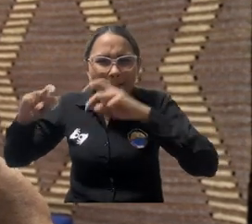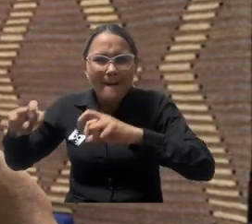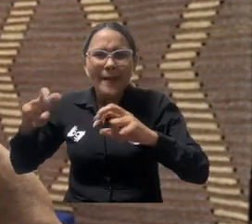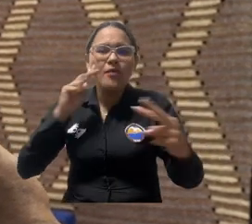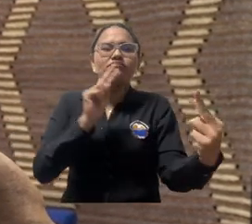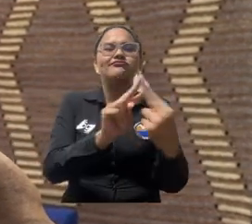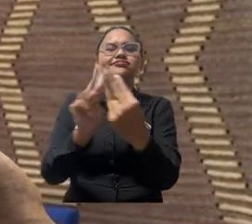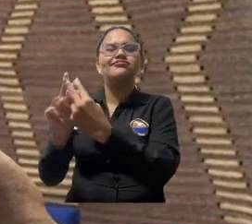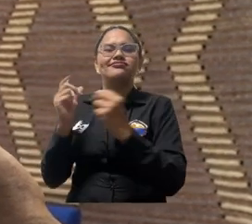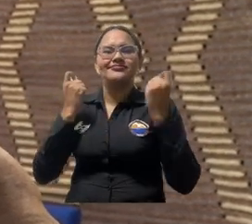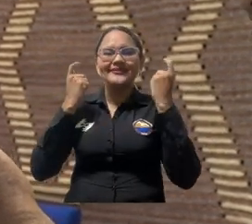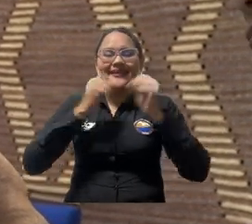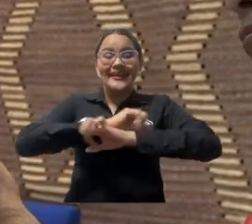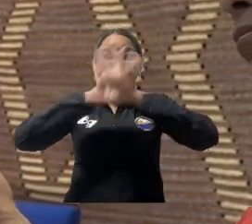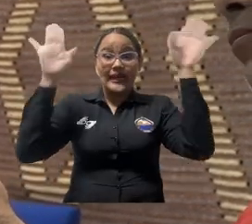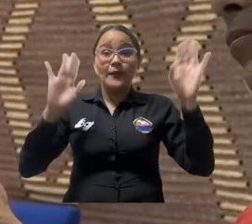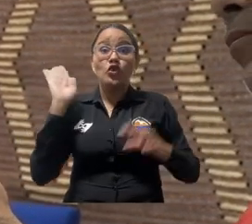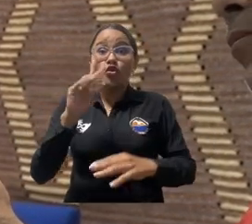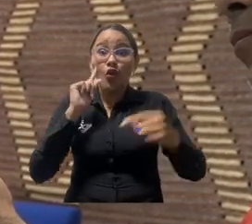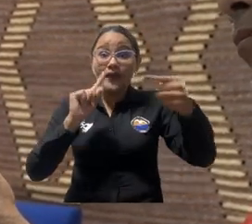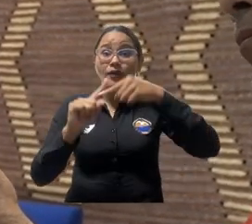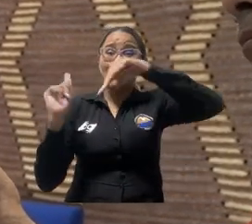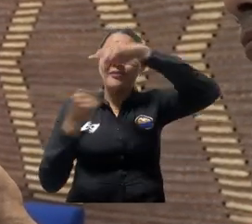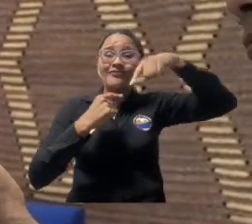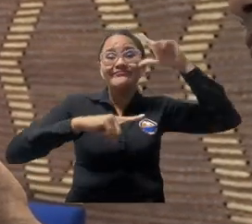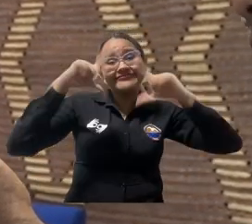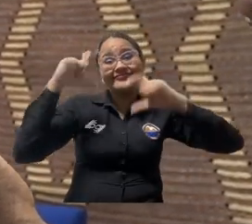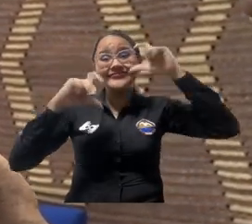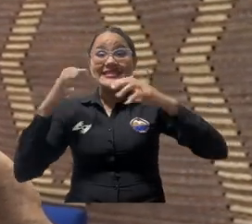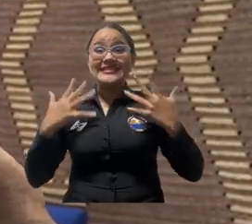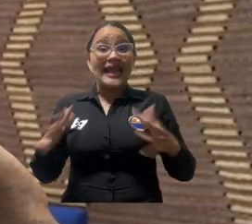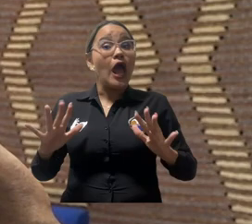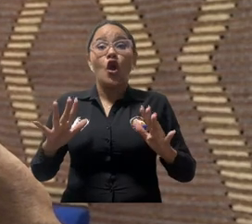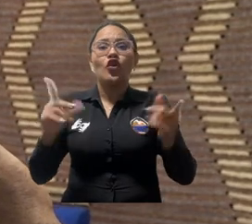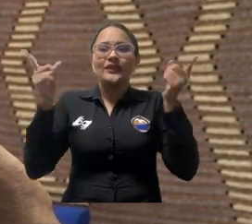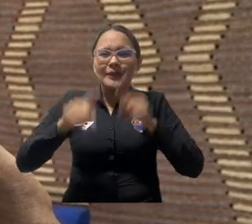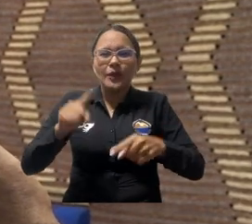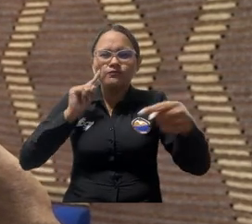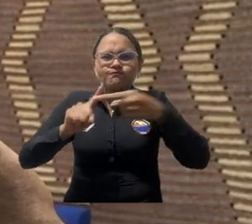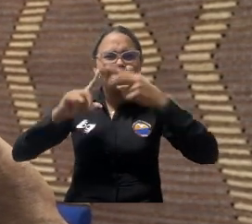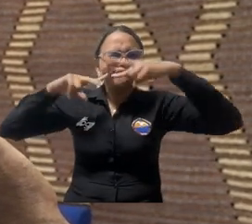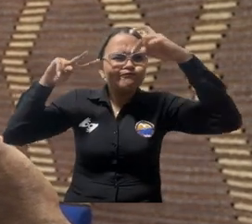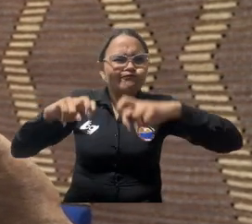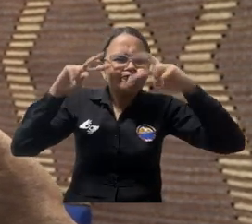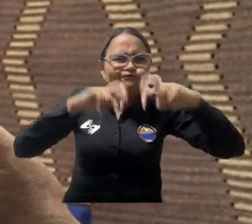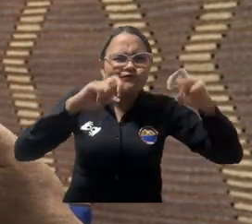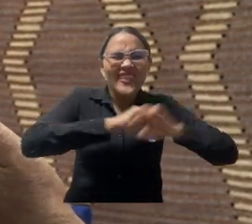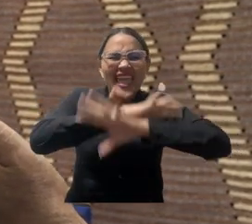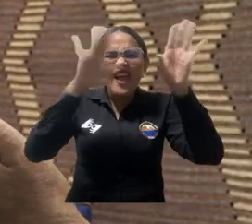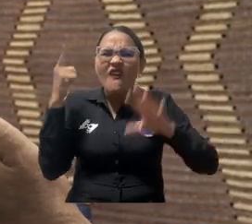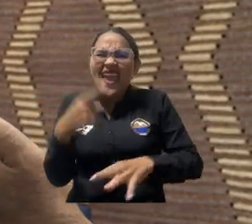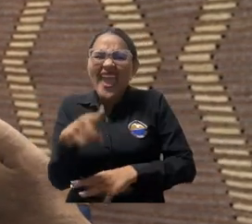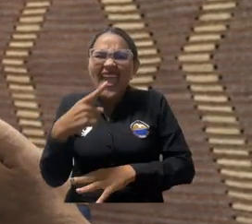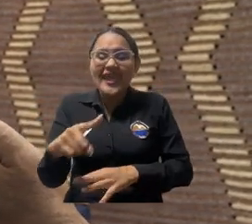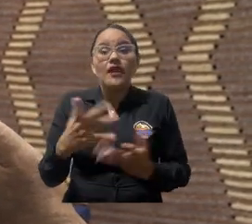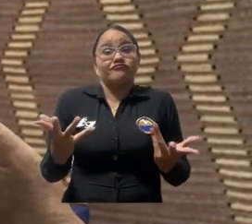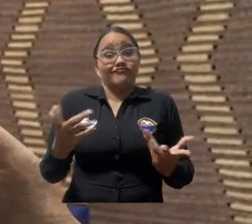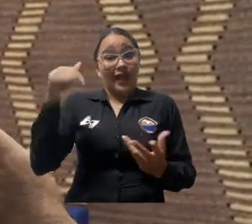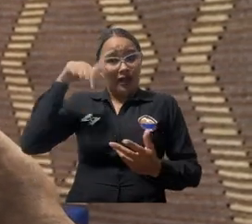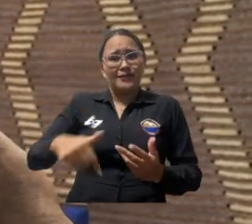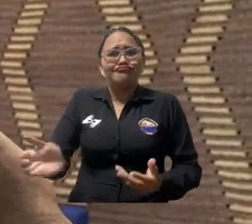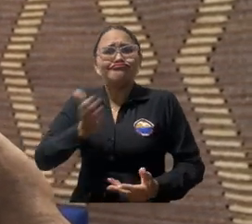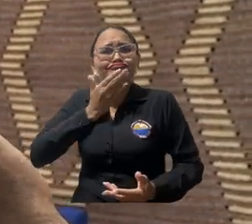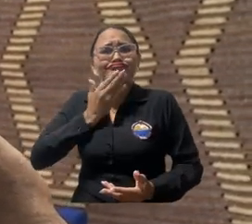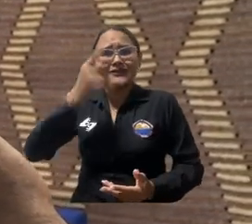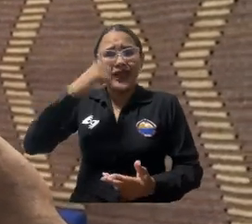turismo de recreación, sino turismo científico. Estar con un doctor y al ver el potencial que tenemos aquí, que podemos ir a la Sierra Nevada, bajar al